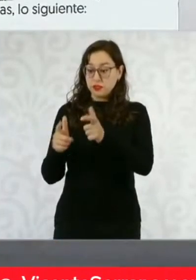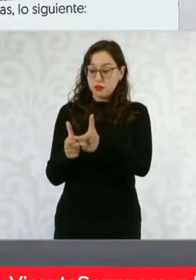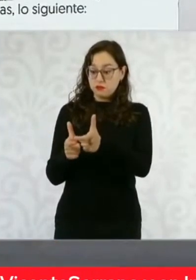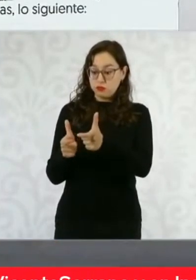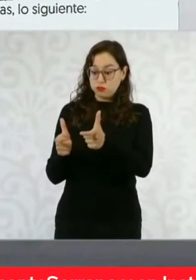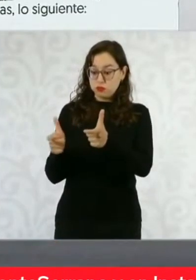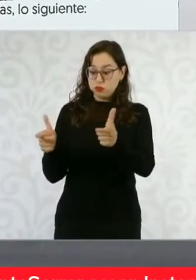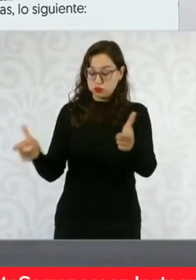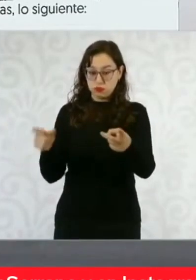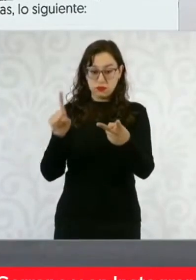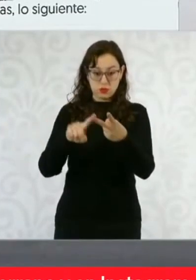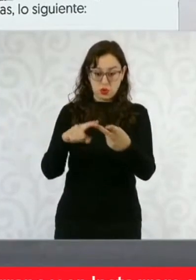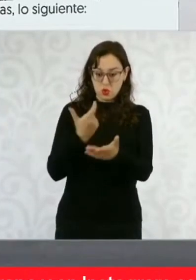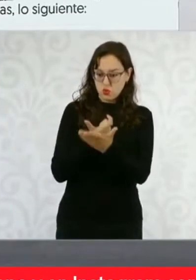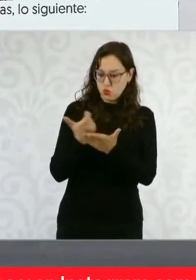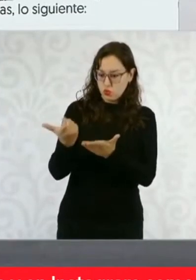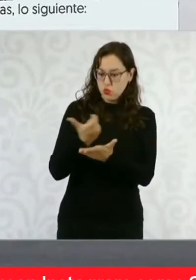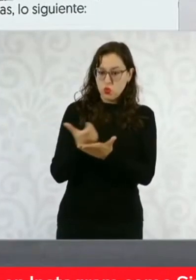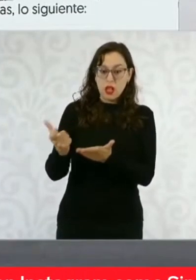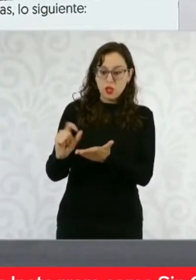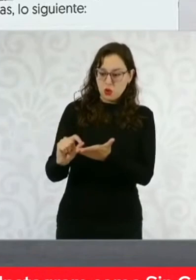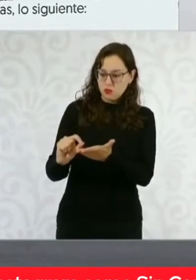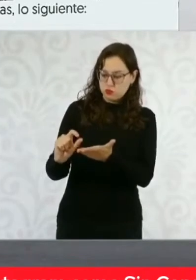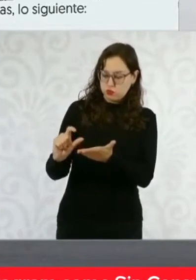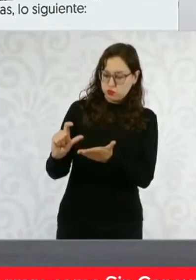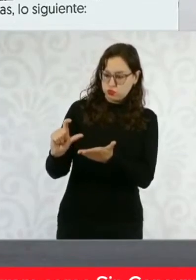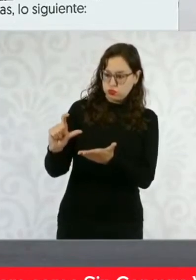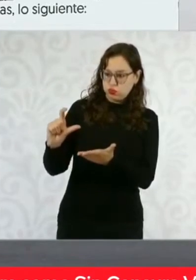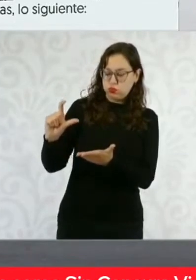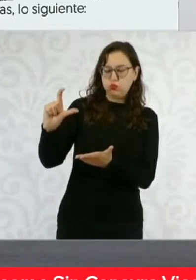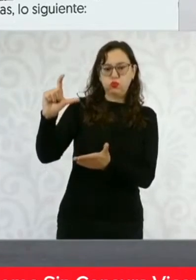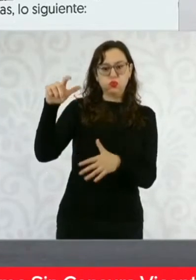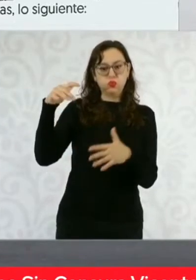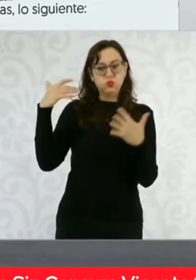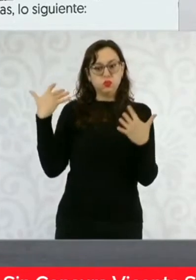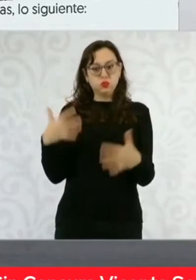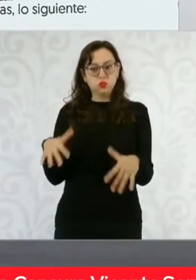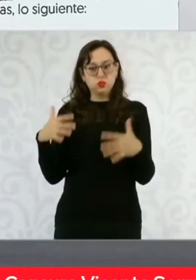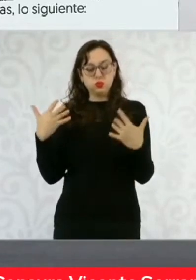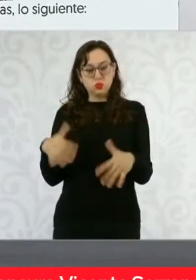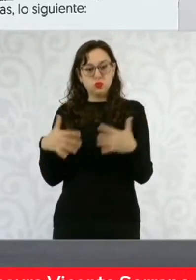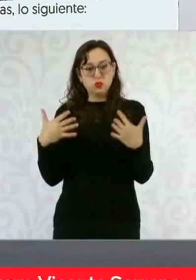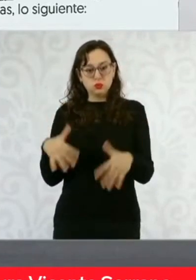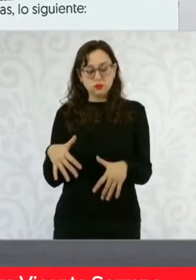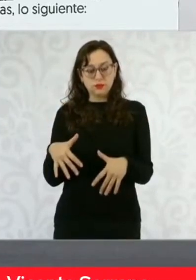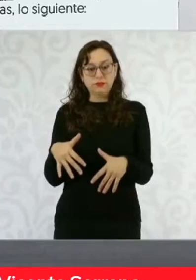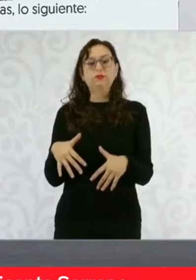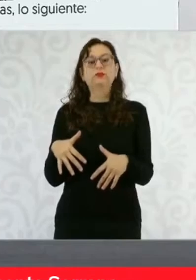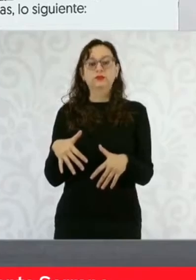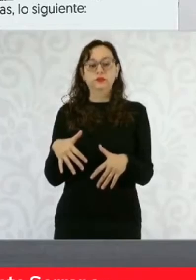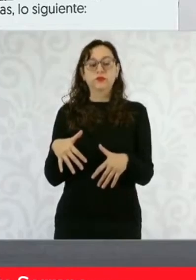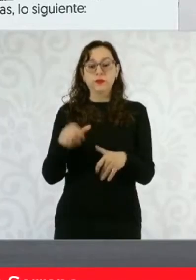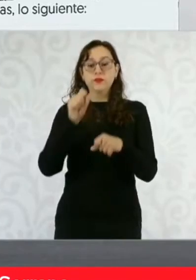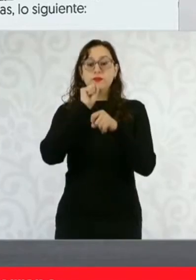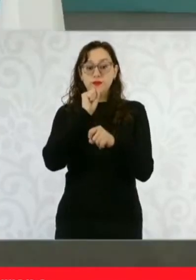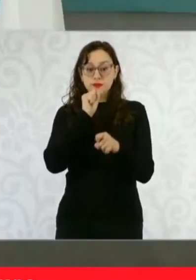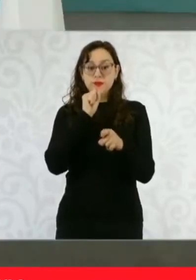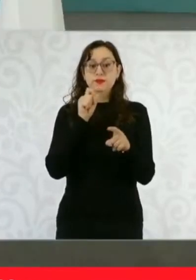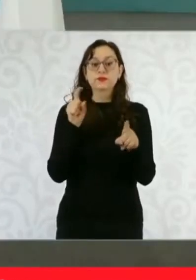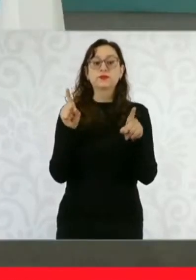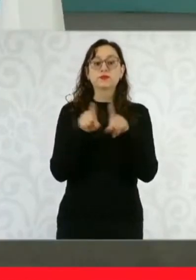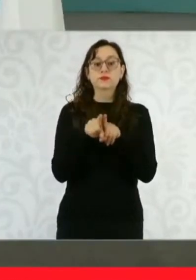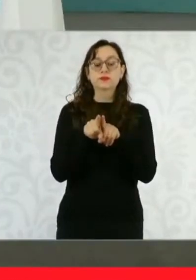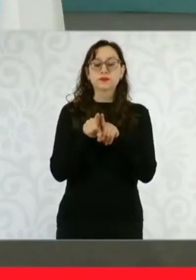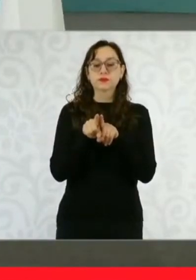mínimo que de manera histórica se impulsó en la administración pasada, también jugaron a favor de los